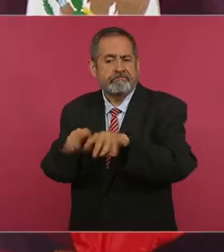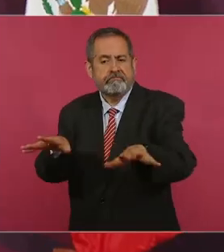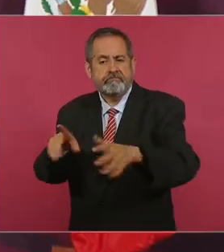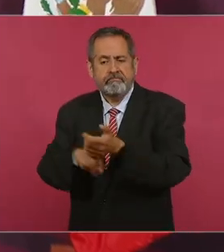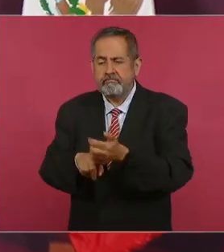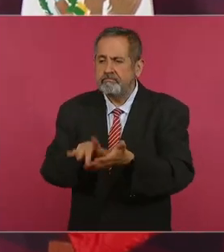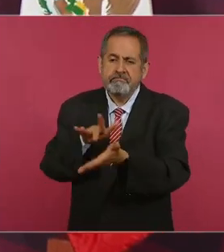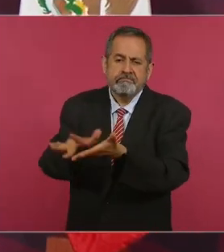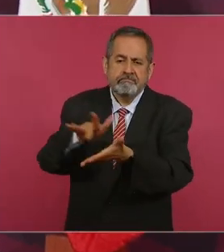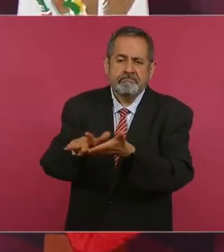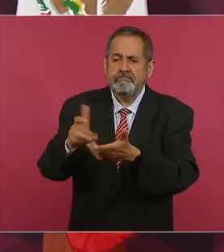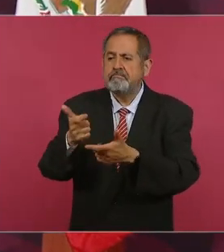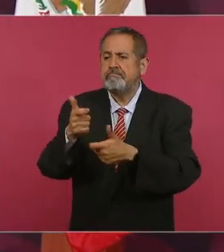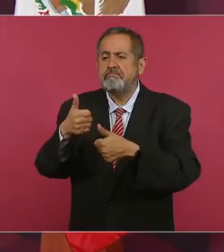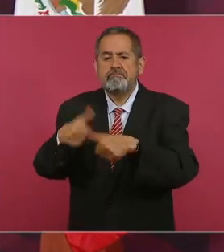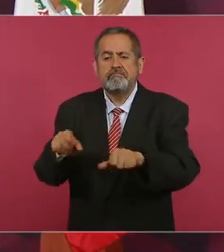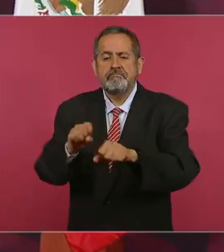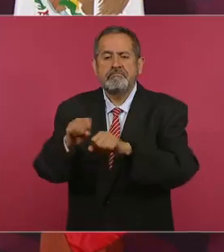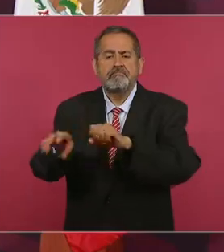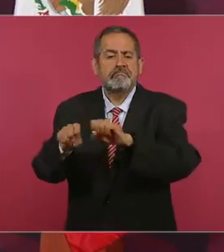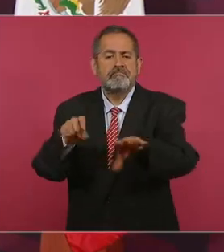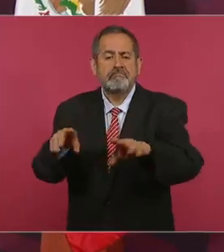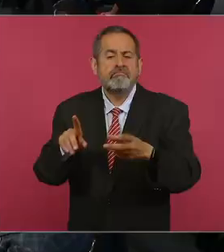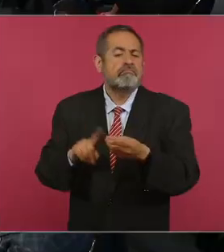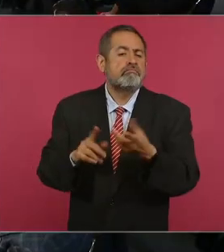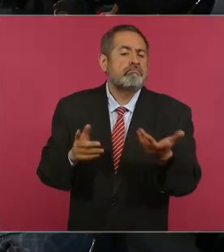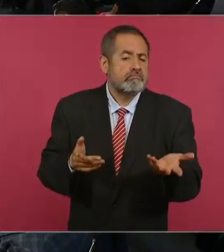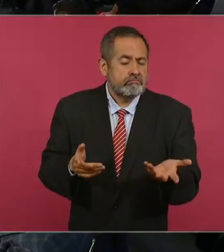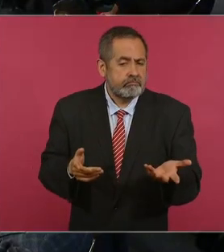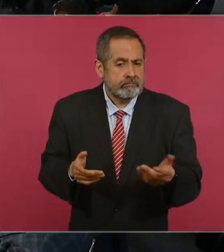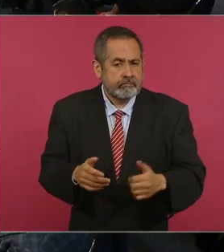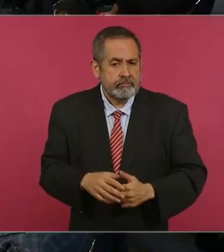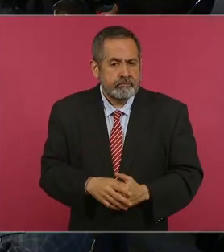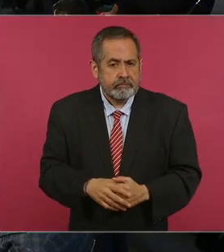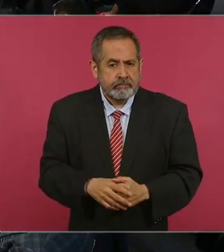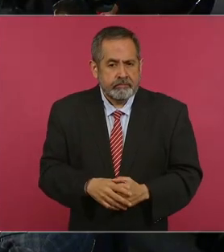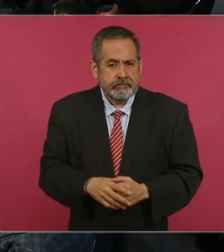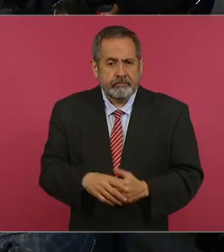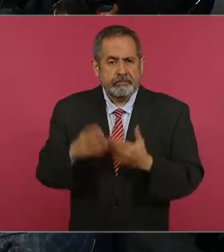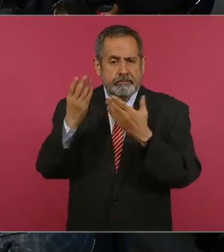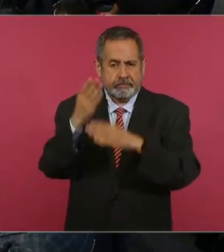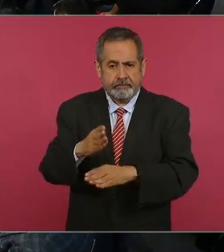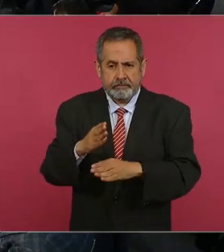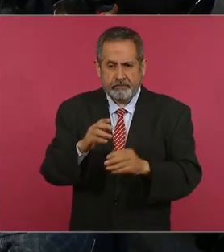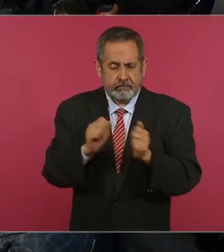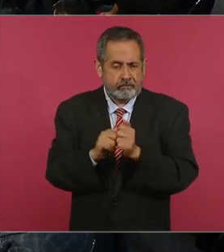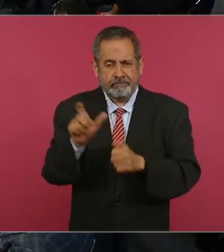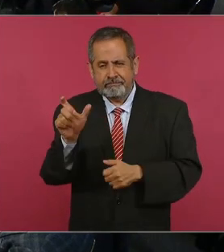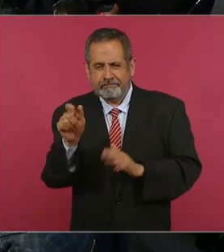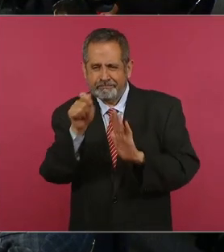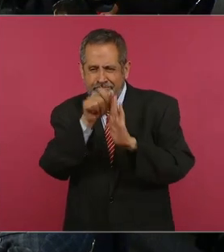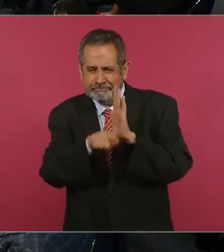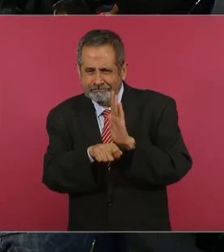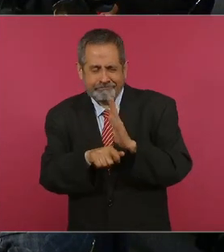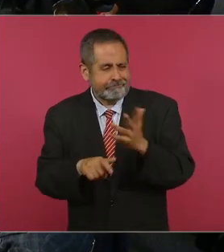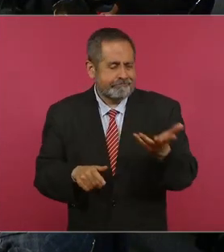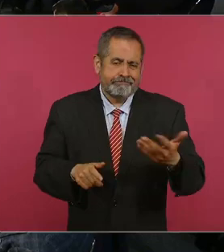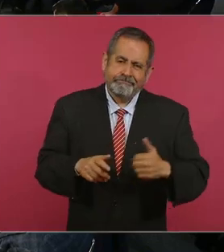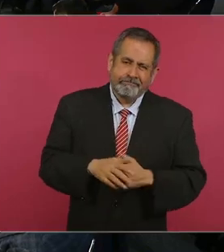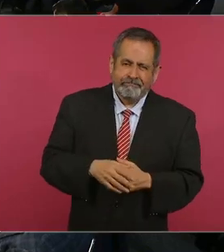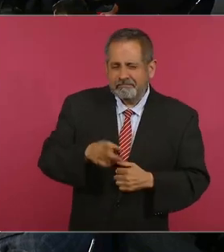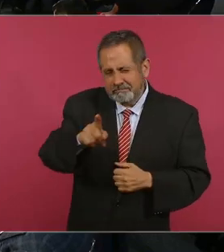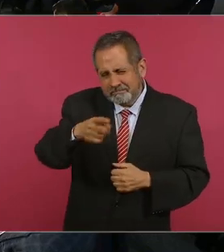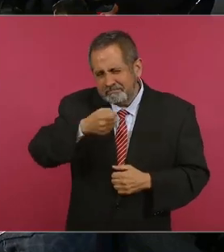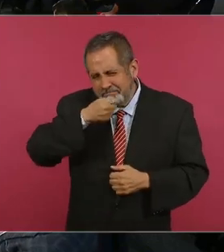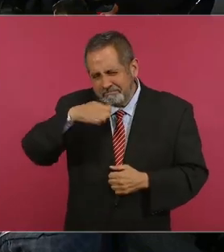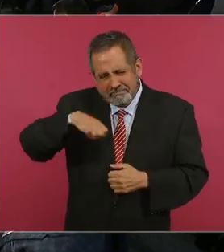los apoyos a través de los bancos con una tarjeta. Imagínense un adulto